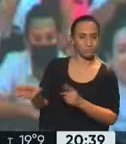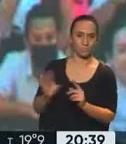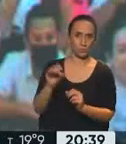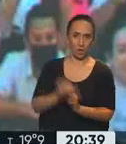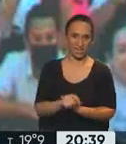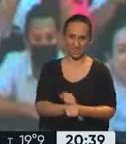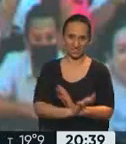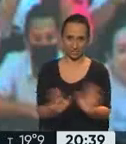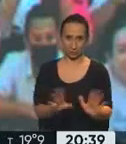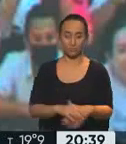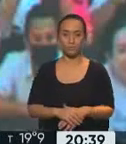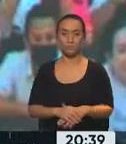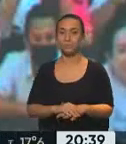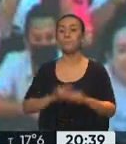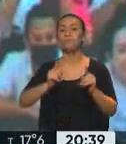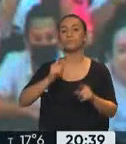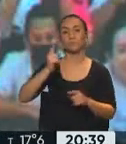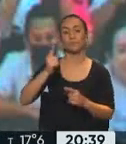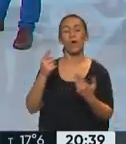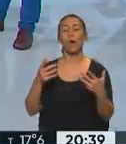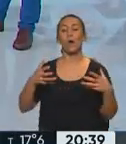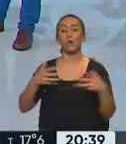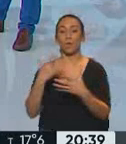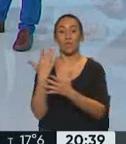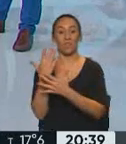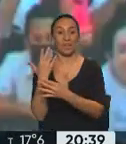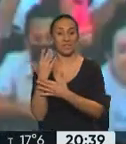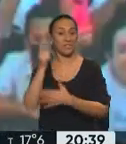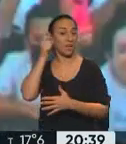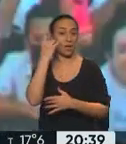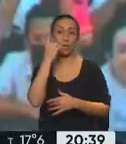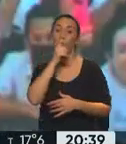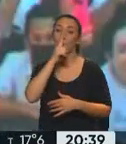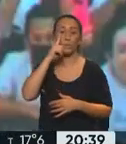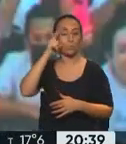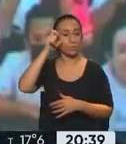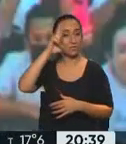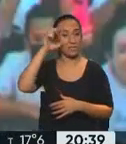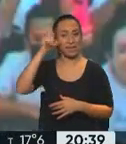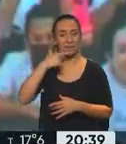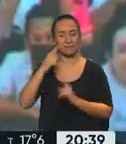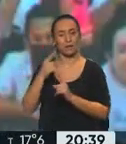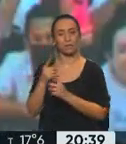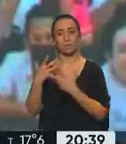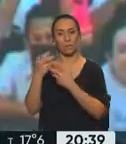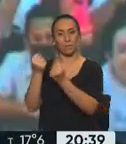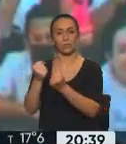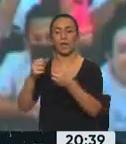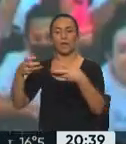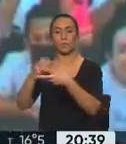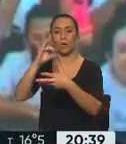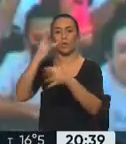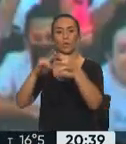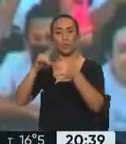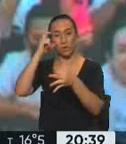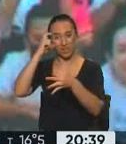candidato Fico Gutiérrez, que es el candidato de derecha que está apoyando actualmente, bueno, quienes siguen a Duque, pero más conocidos como el uribismo, que